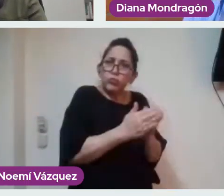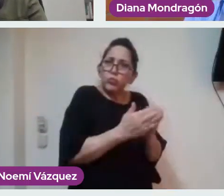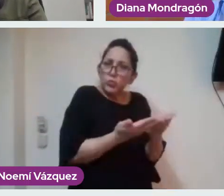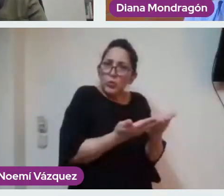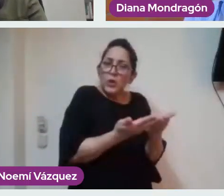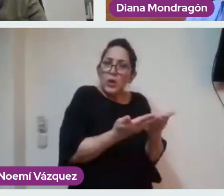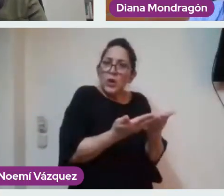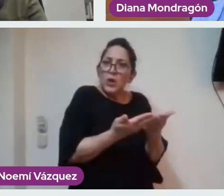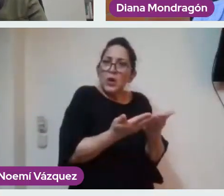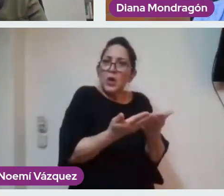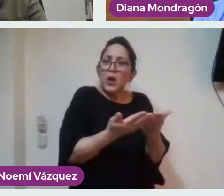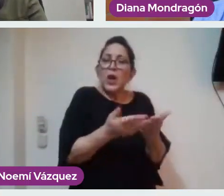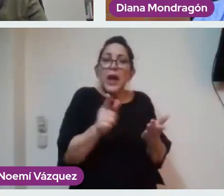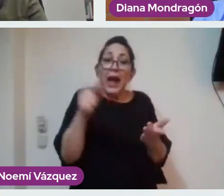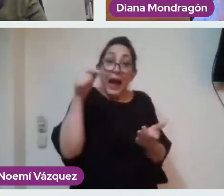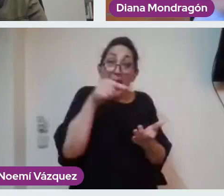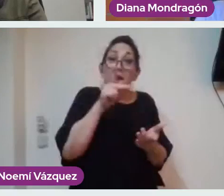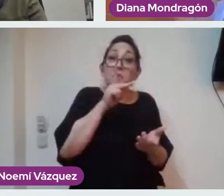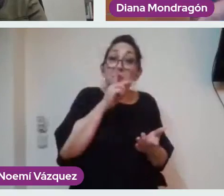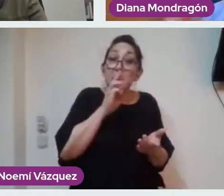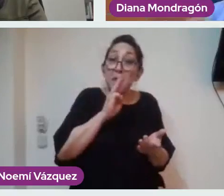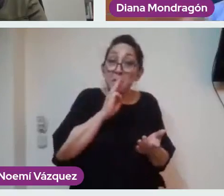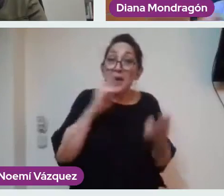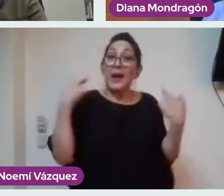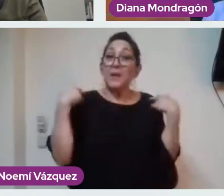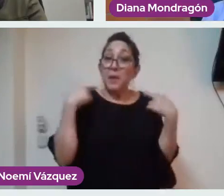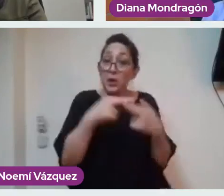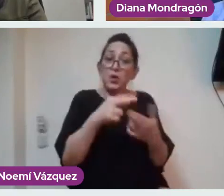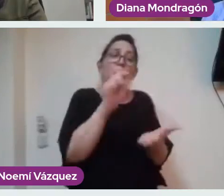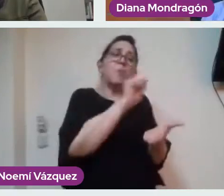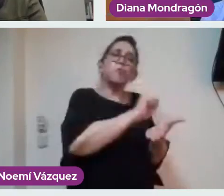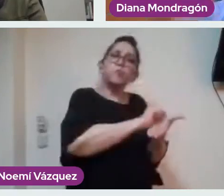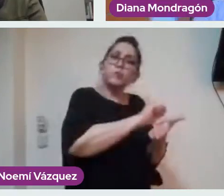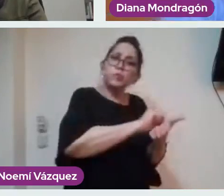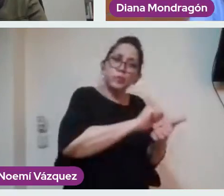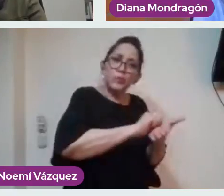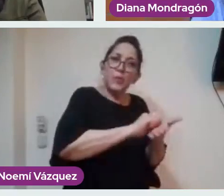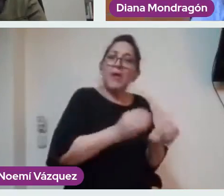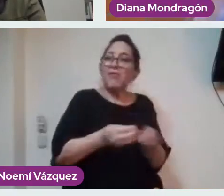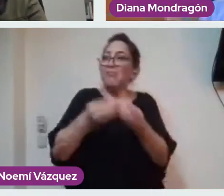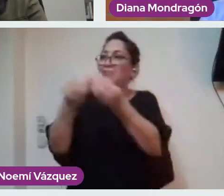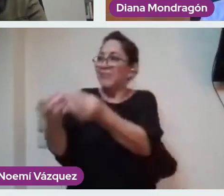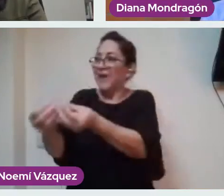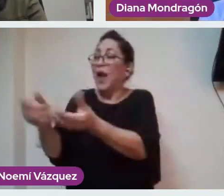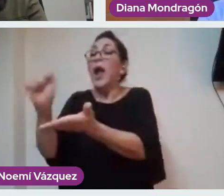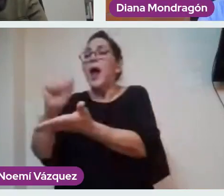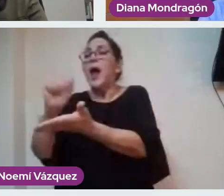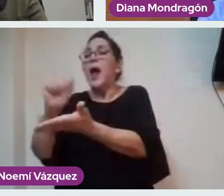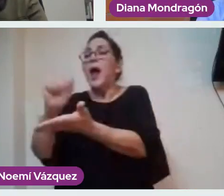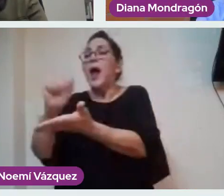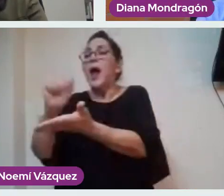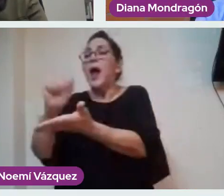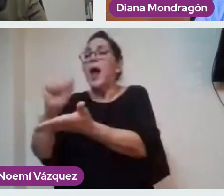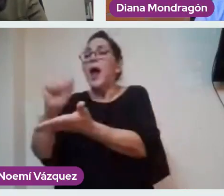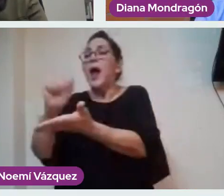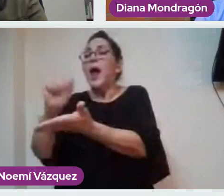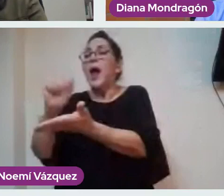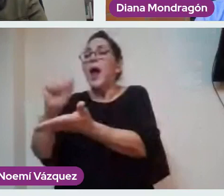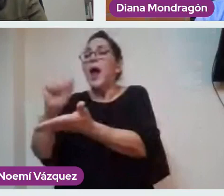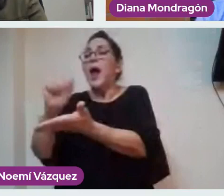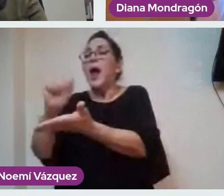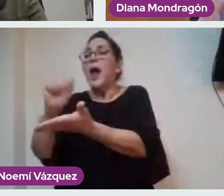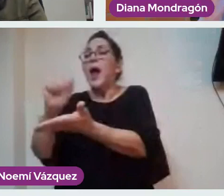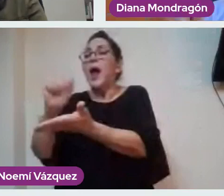los docentes se escribieran recados, ¿no? Y entonces se la metemos en la mochila a los alumnos